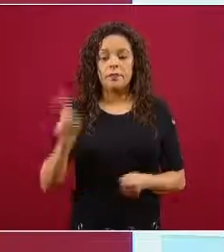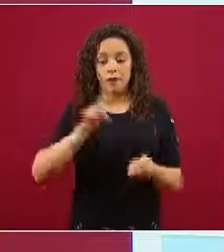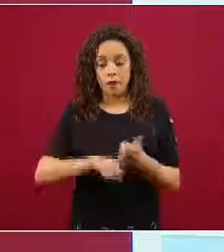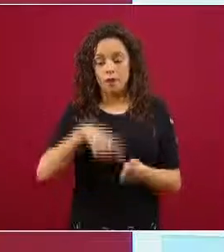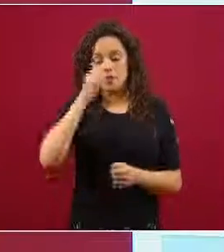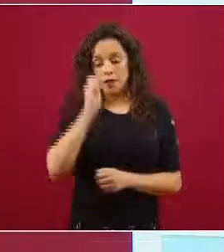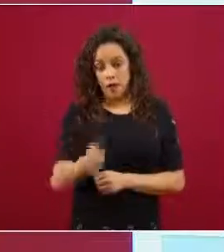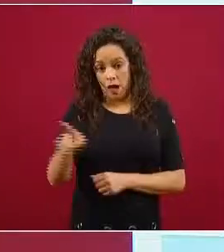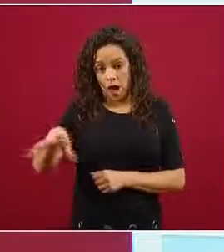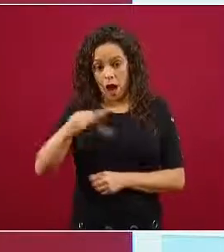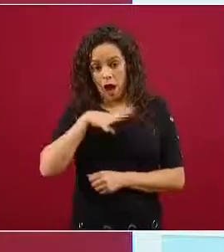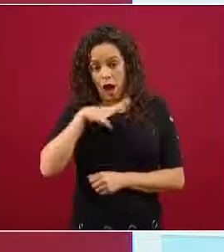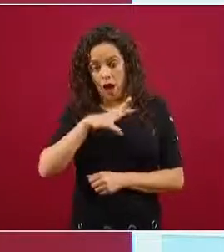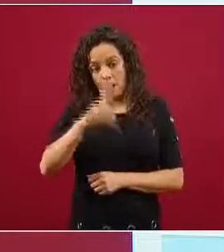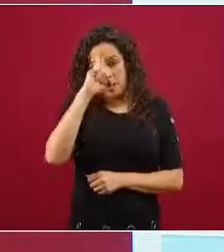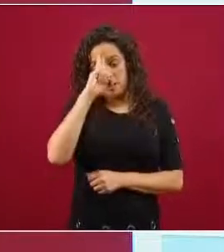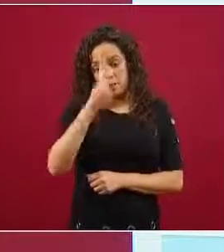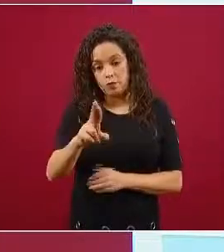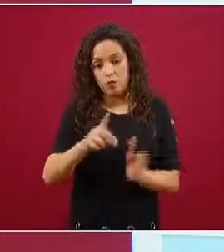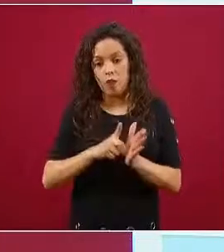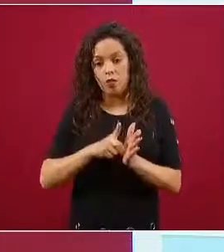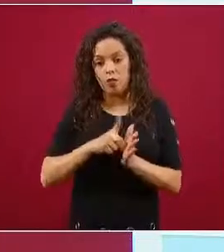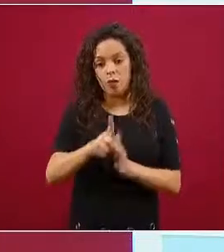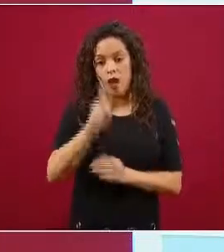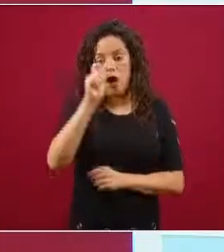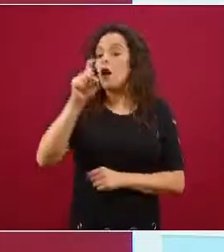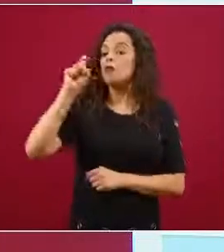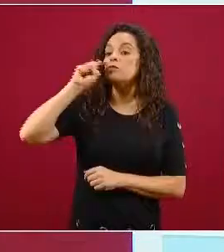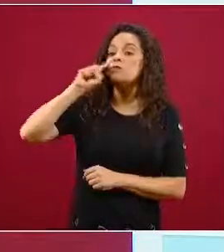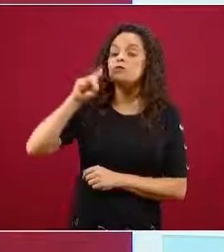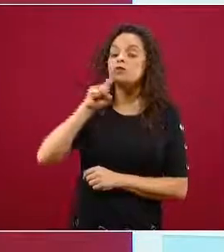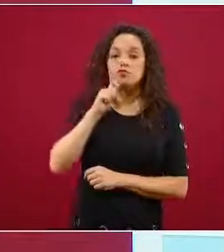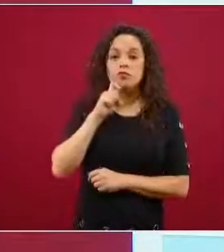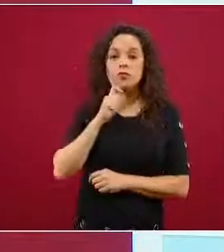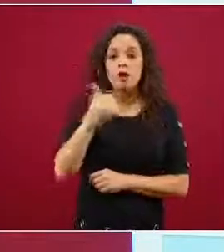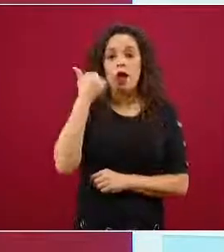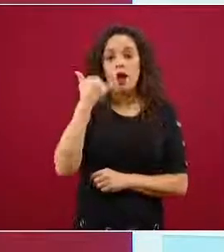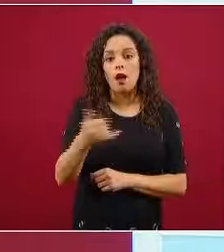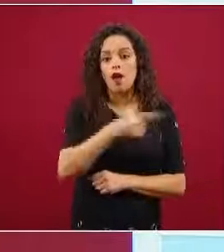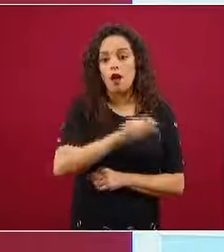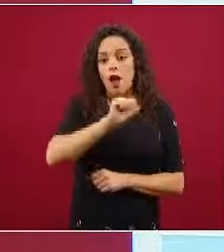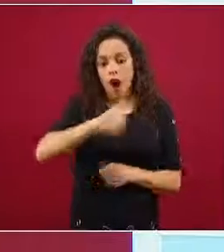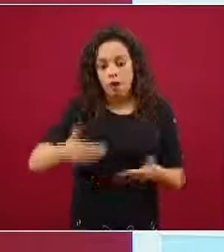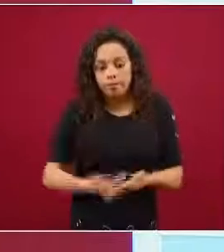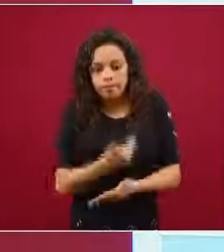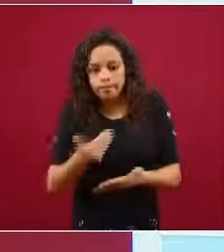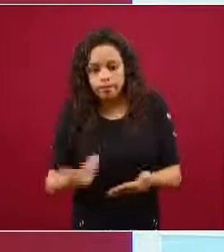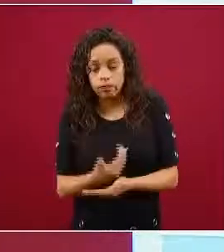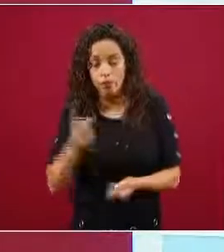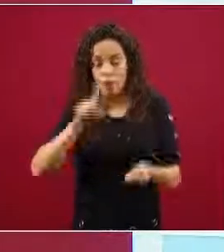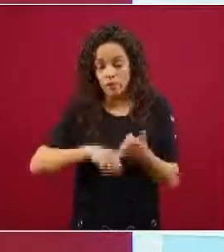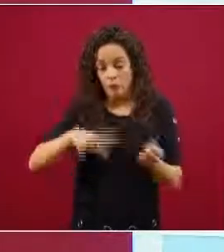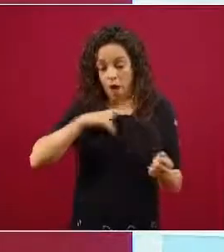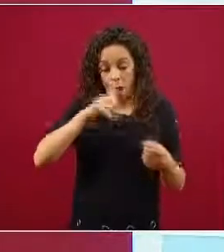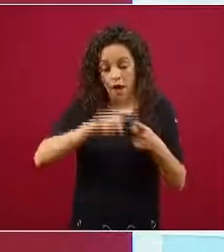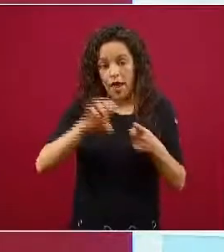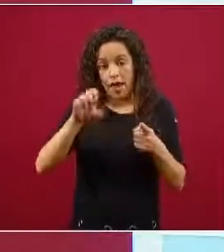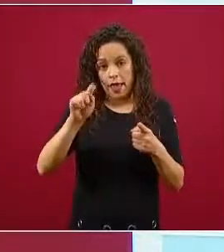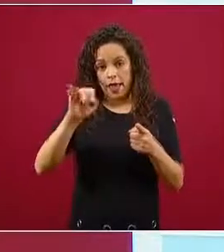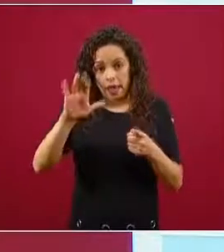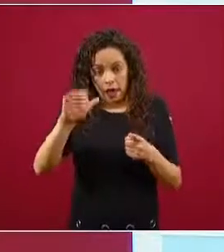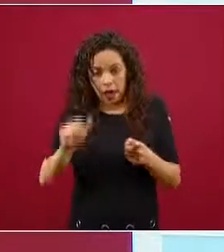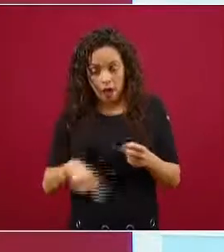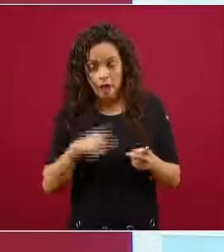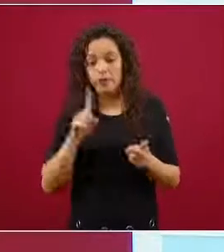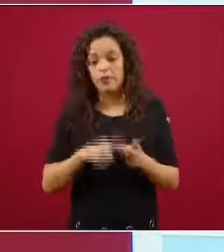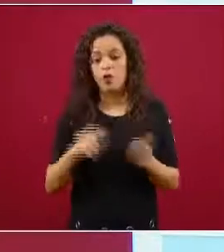derechos sexuales y reproductivos, tiene una visión sobre la ética, además de sobre la evidencia